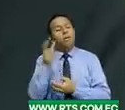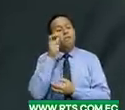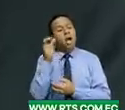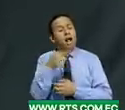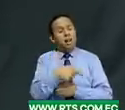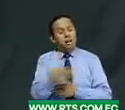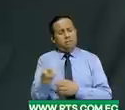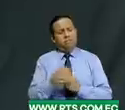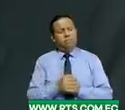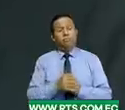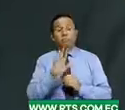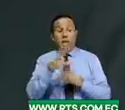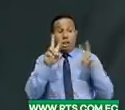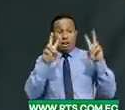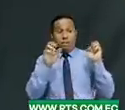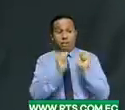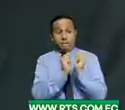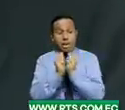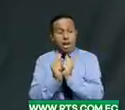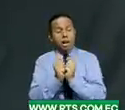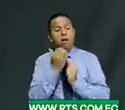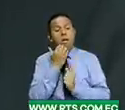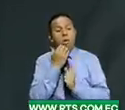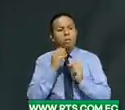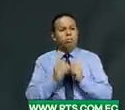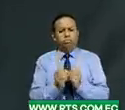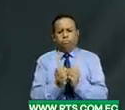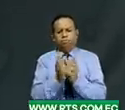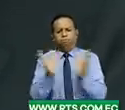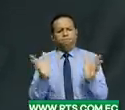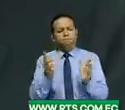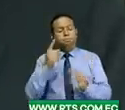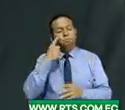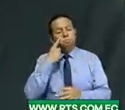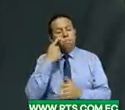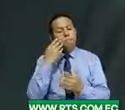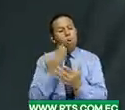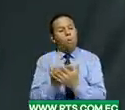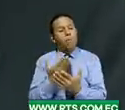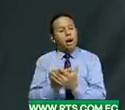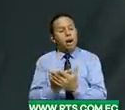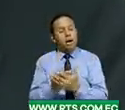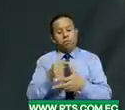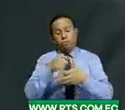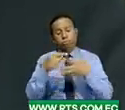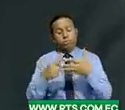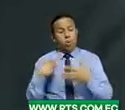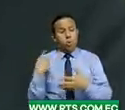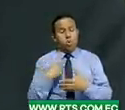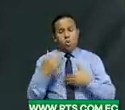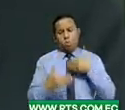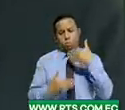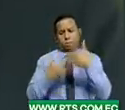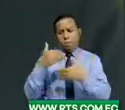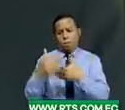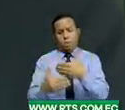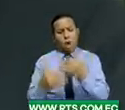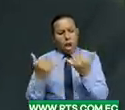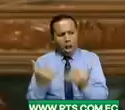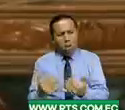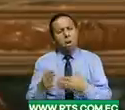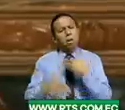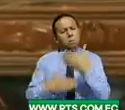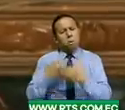en el mundo procesal penal existe una triple dimensión probatoria, y eso vamos a tener que agotar en el escrutinio científico que se viene por